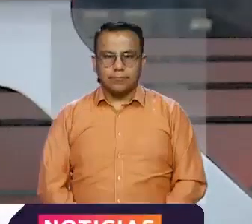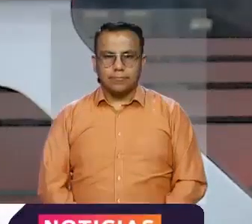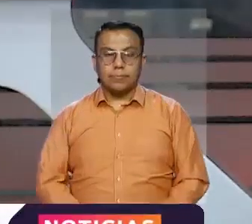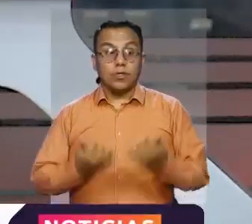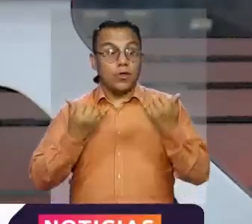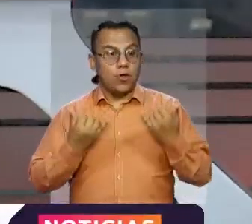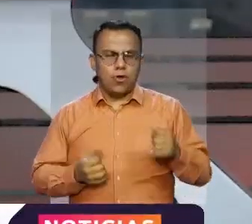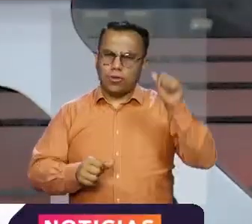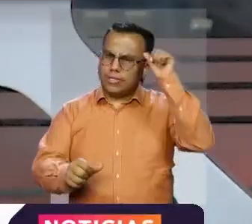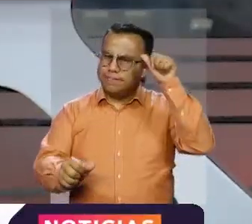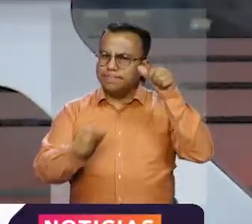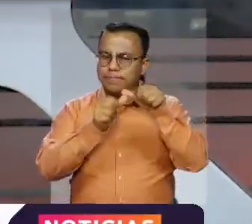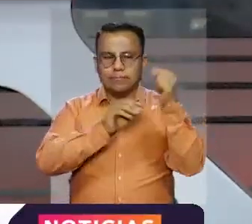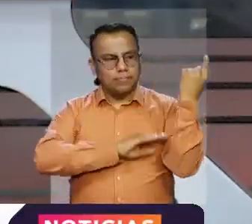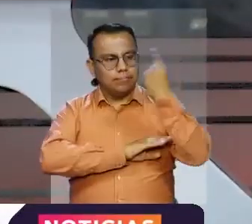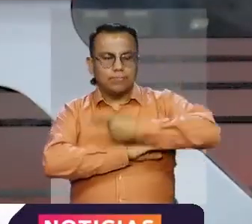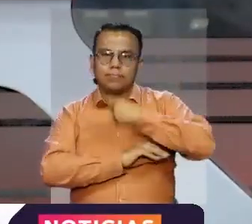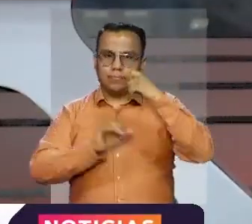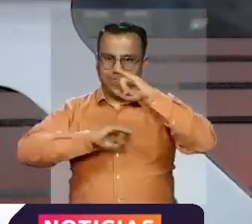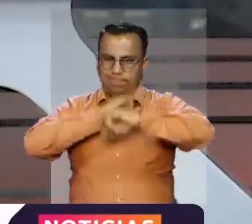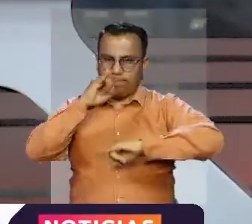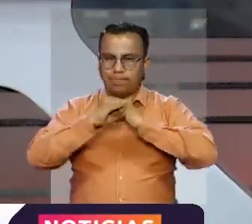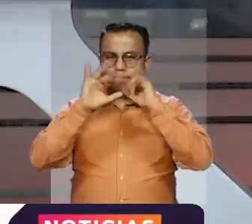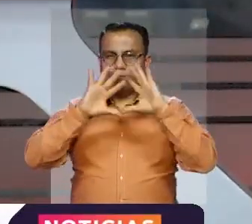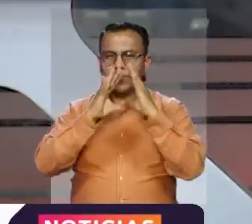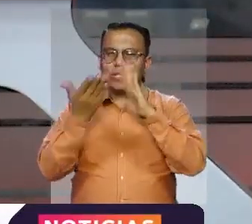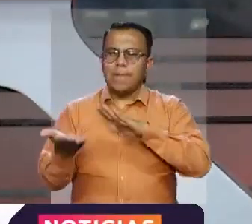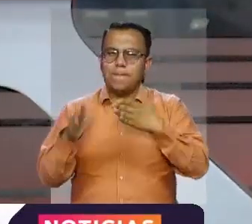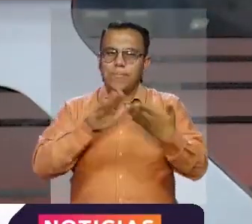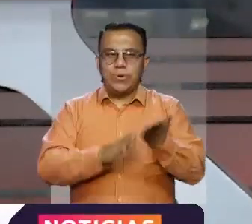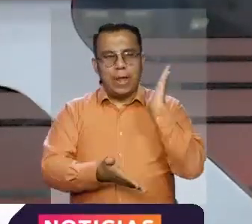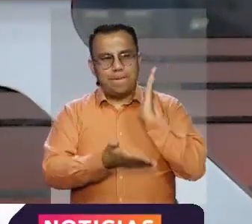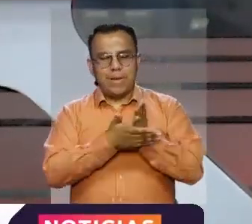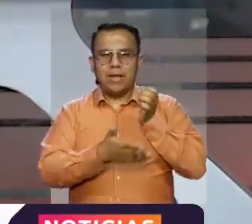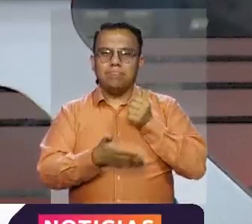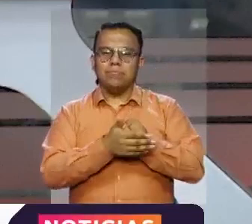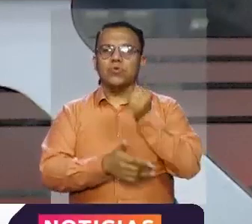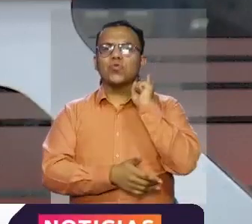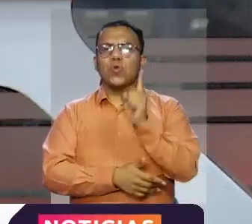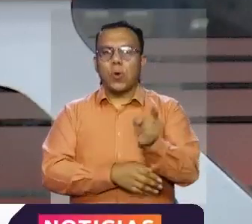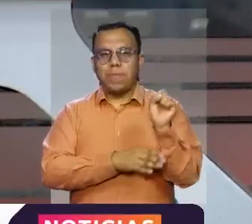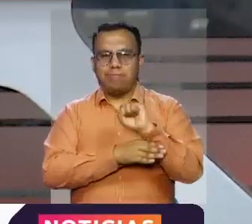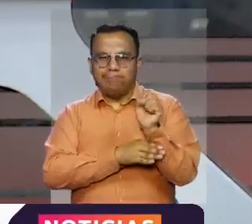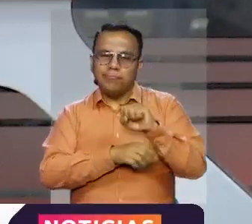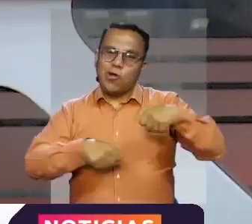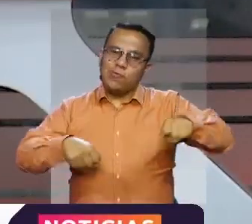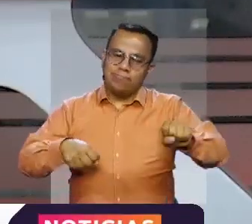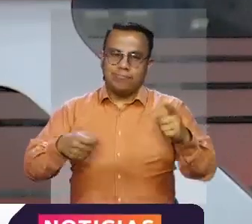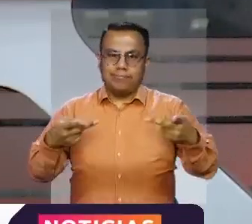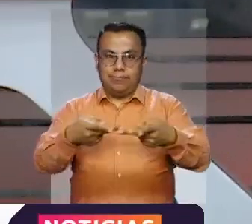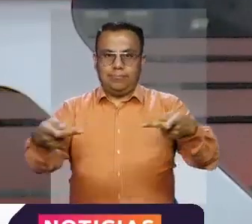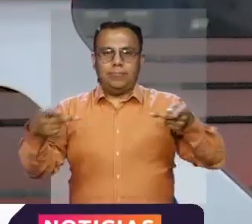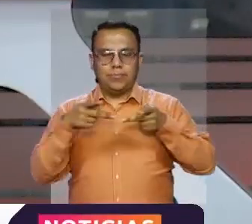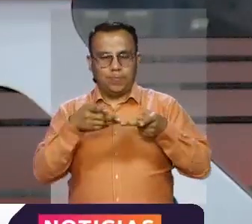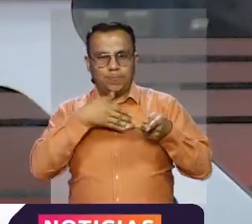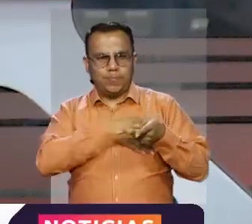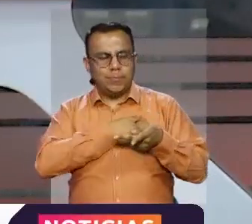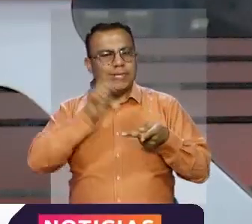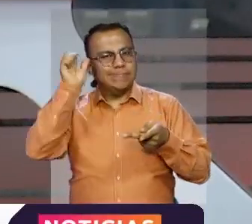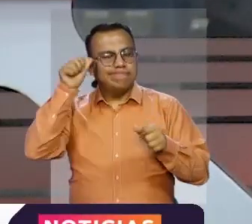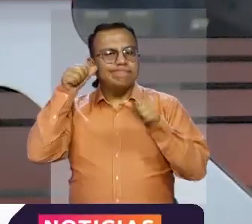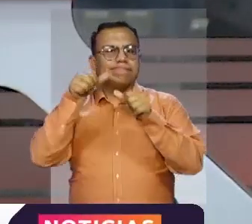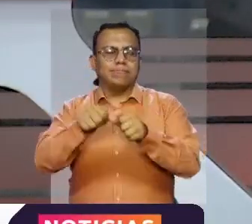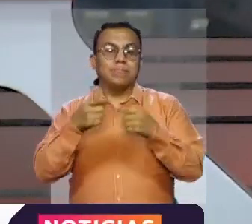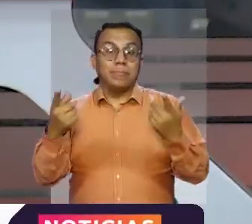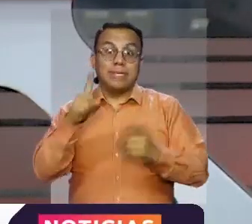Y hoy se conmemora el Día Mundial de Personas que han fallecido en siniestros viales. En la Plaza de Bolívar llevaron a cabo un acto para recordar a las